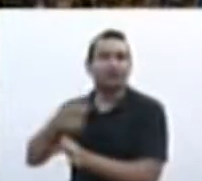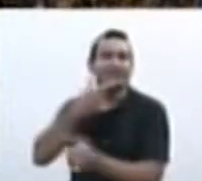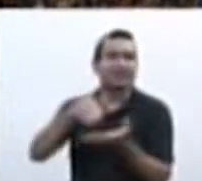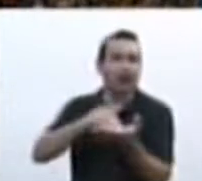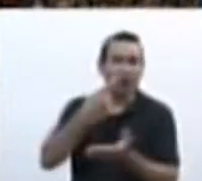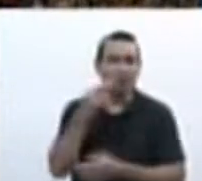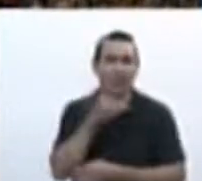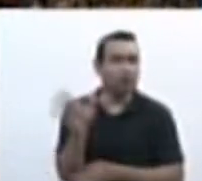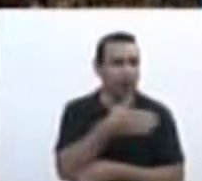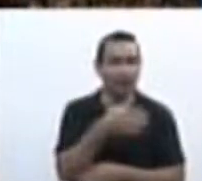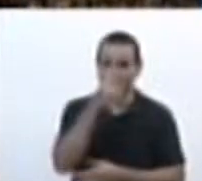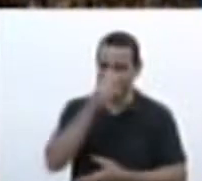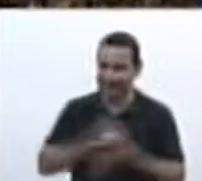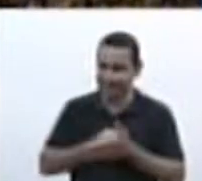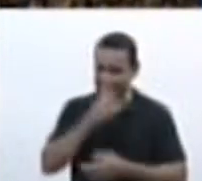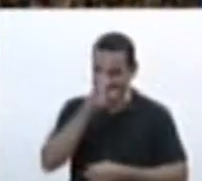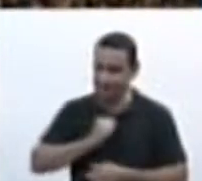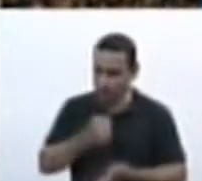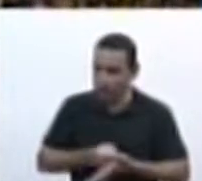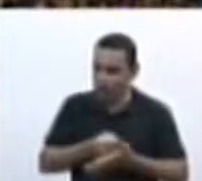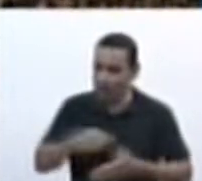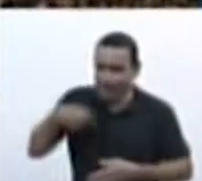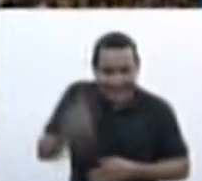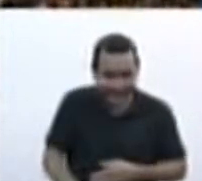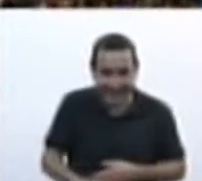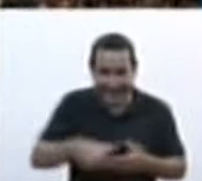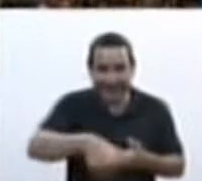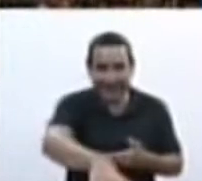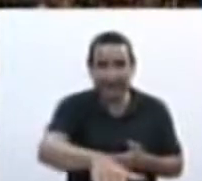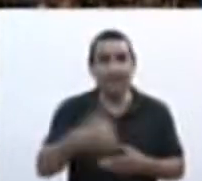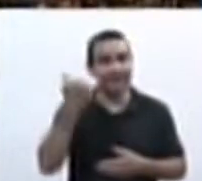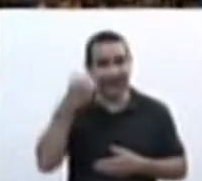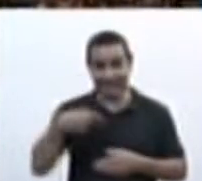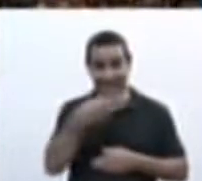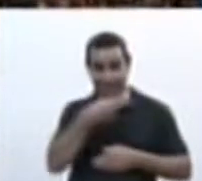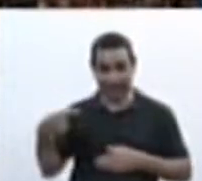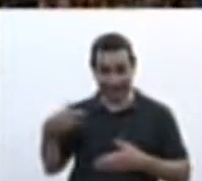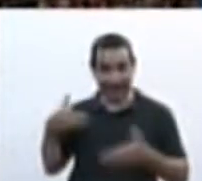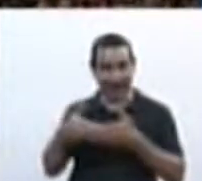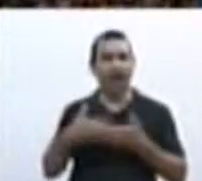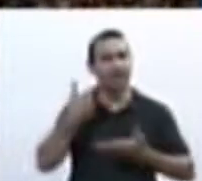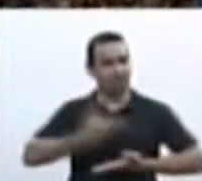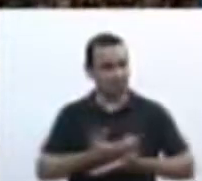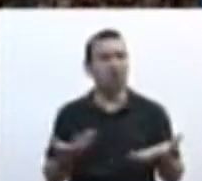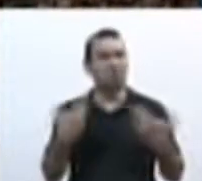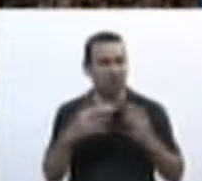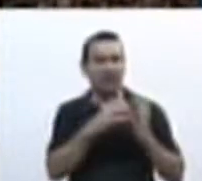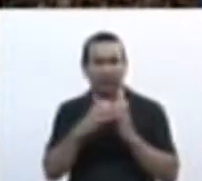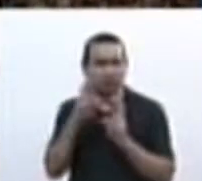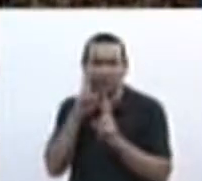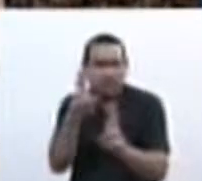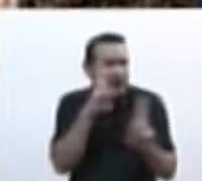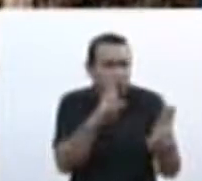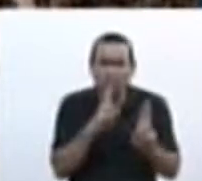senadores y senadoras tenemos un desafío mañana mismo. Pudimos demostrar estas semanas que somos capaces de debatir con